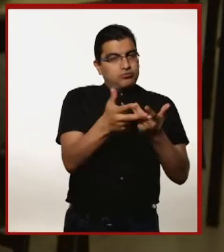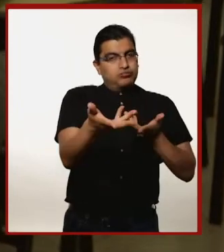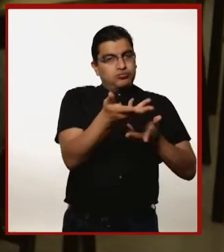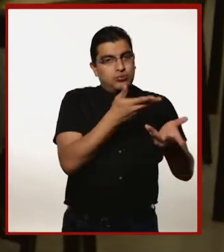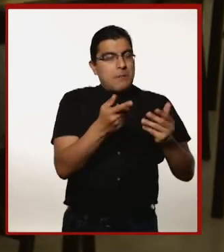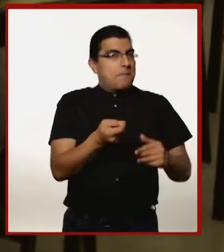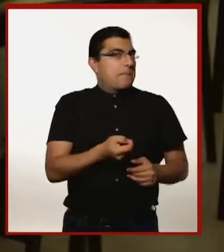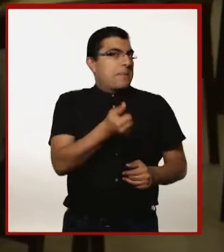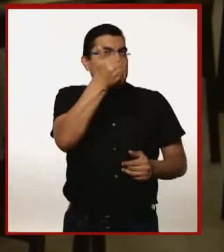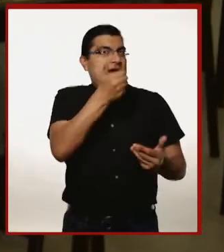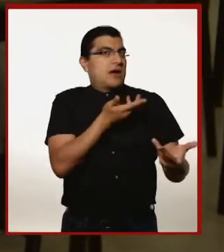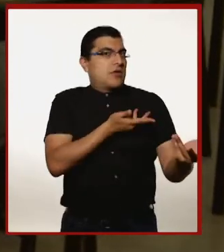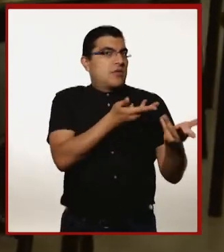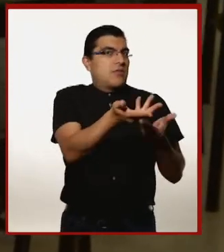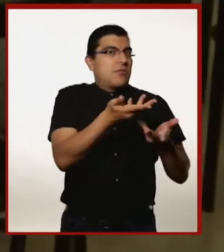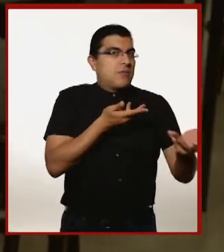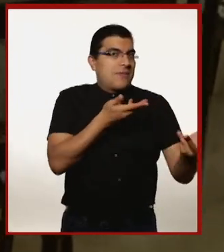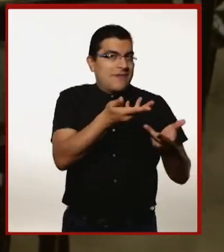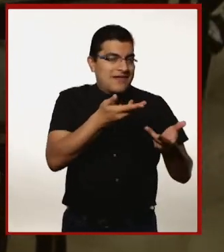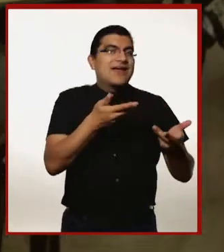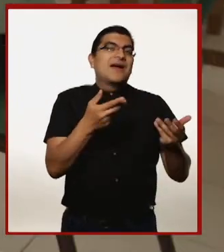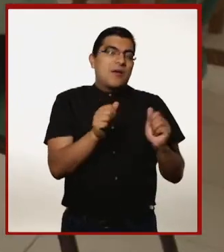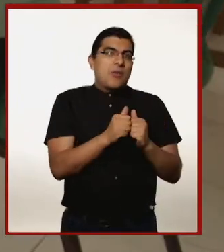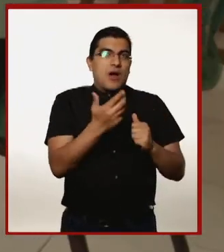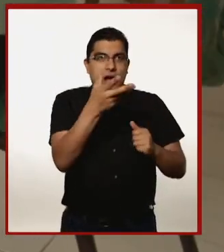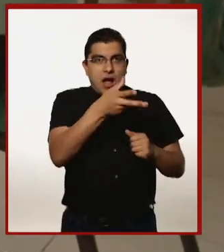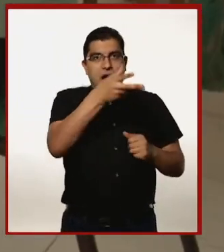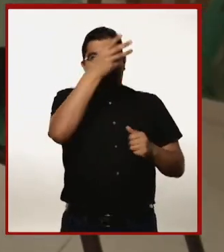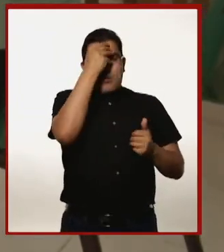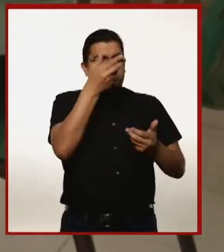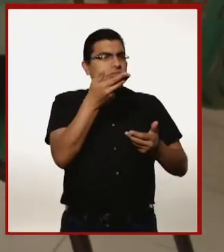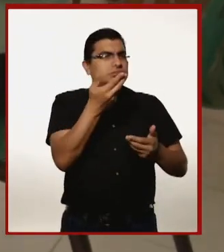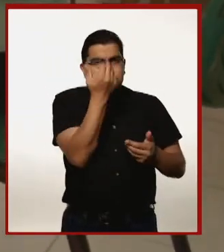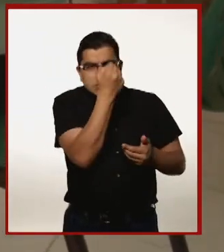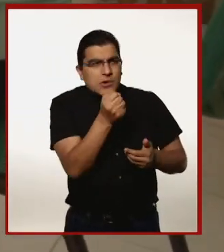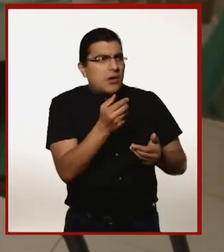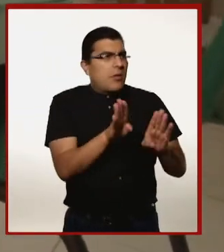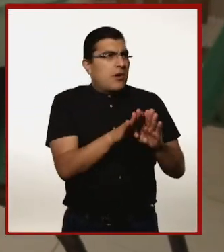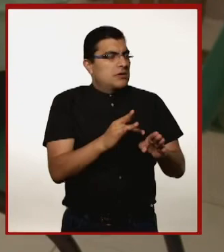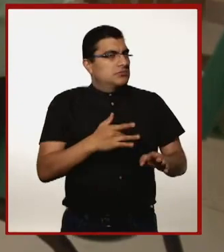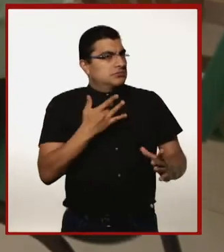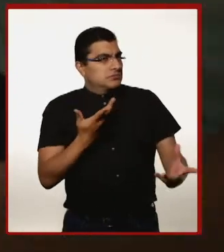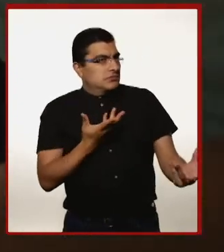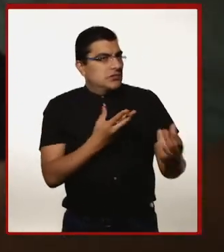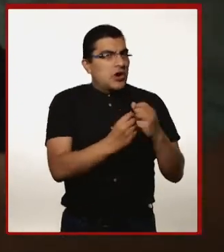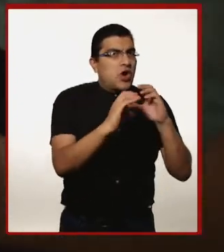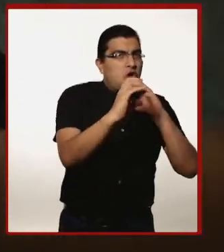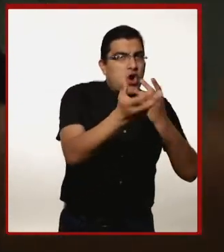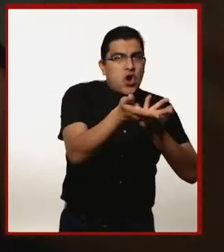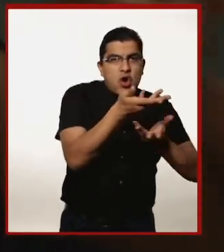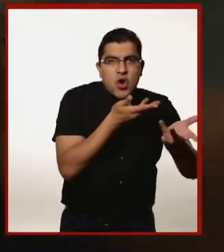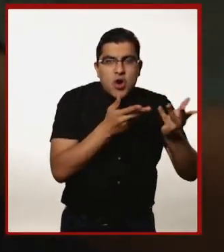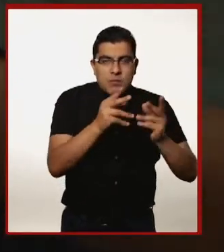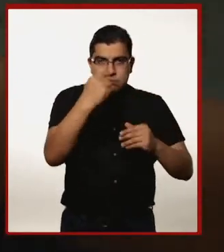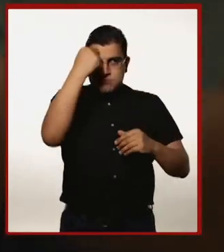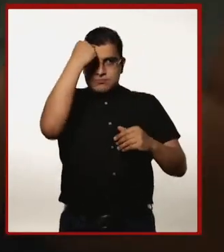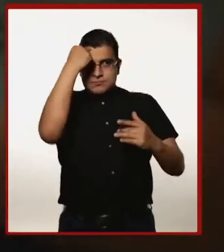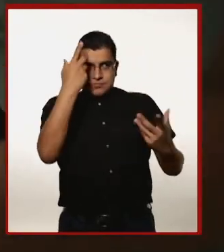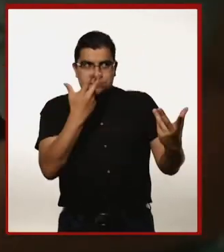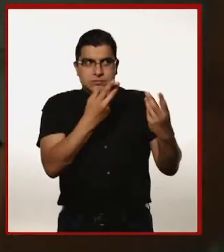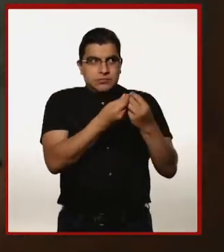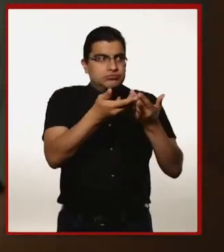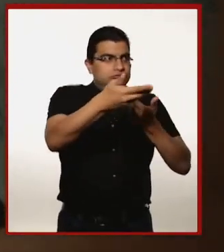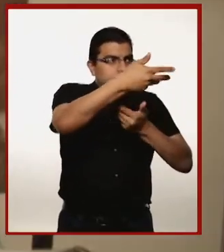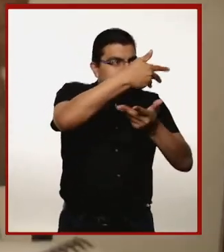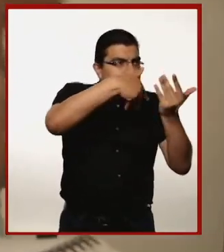llaman de socialización primaria, ¿no? En la que justo desarrollamos habilidades emocionales, de comunicación, de pensamiento